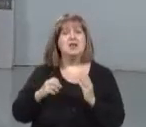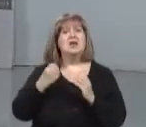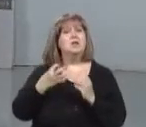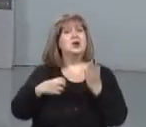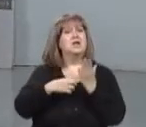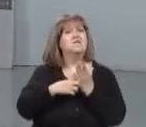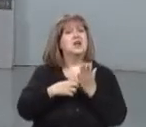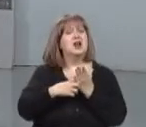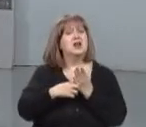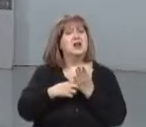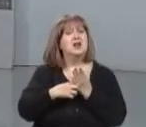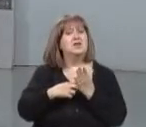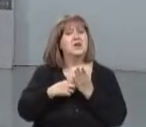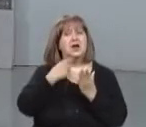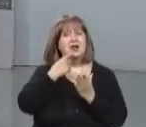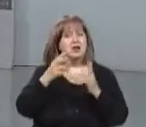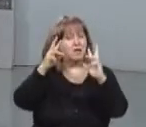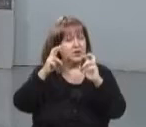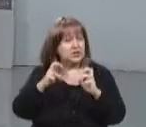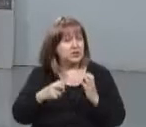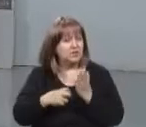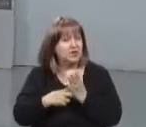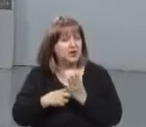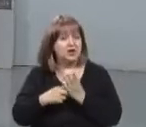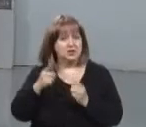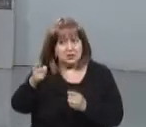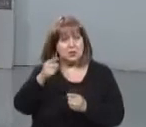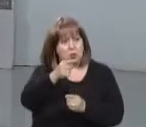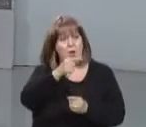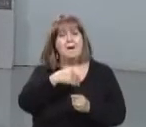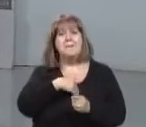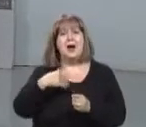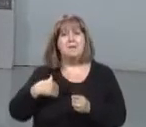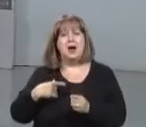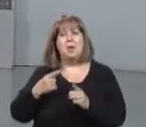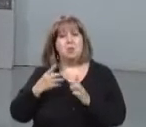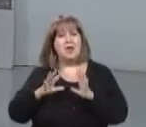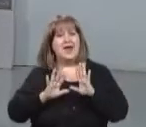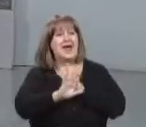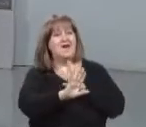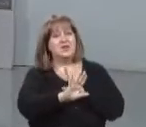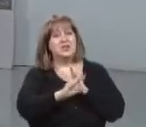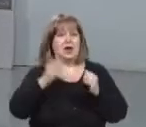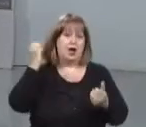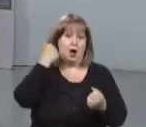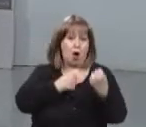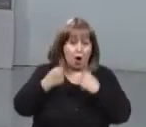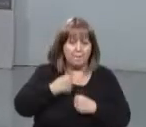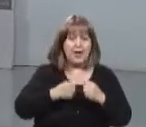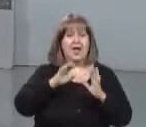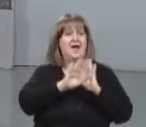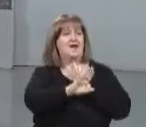y quienes han estado investigando este caso es que ella, siendo la madre, podría haber evitado que este desenlace